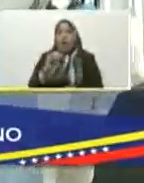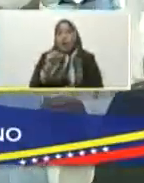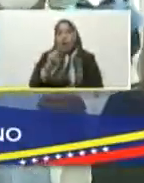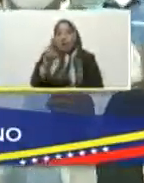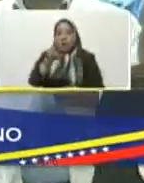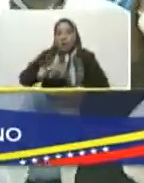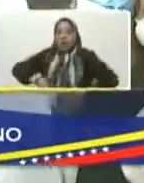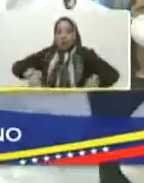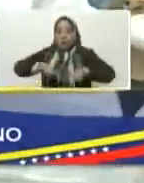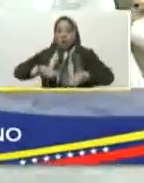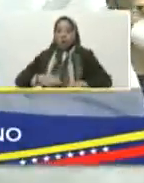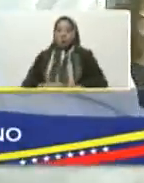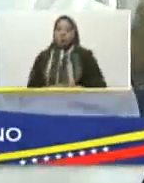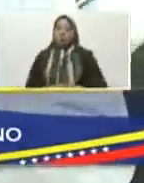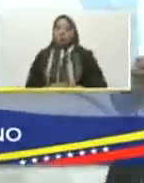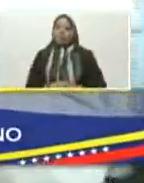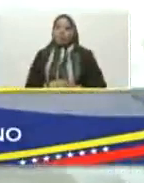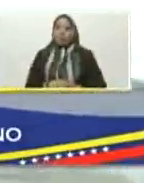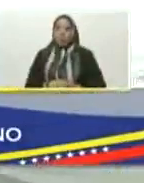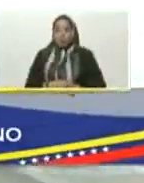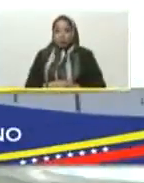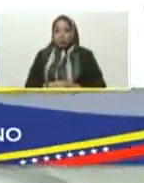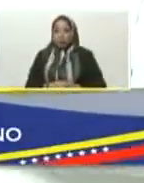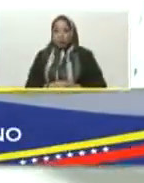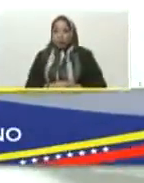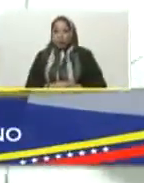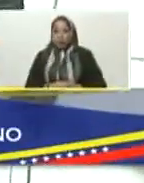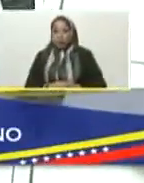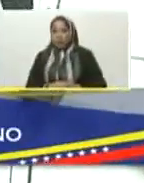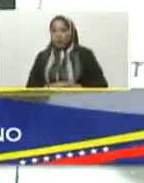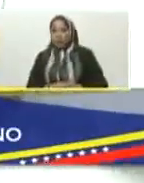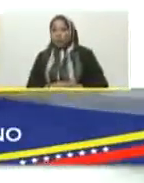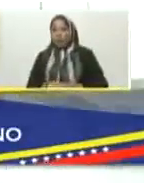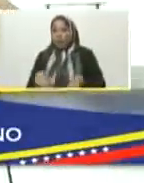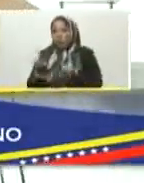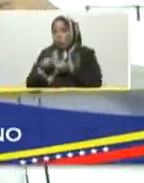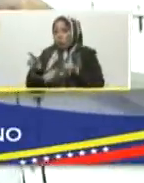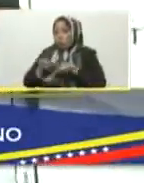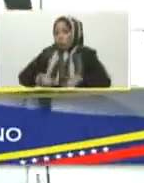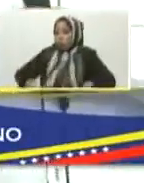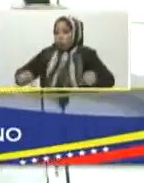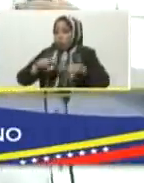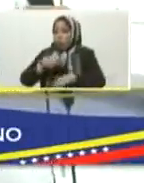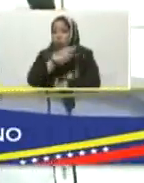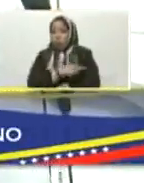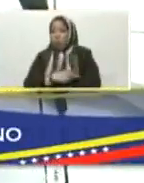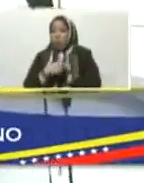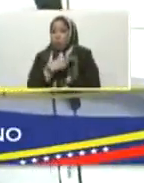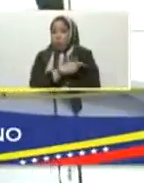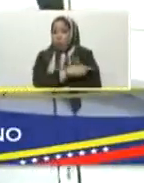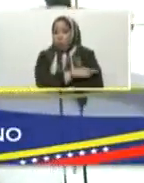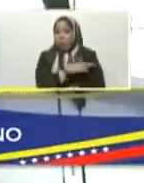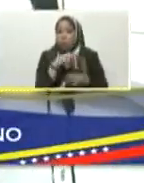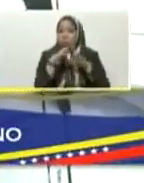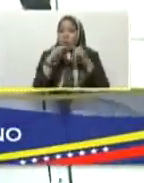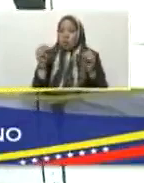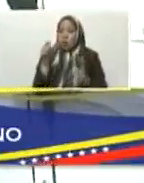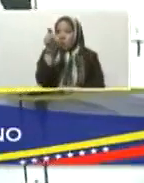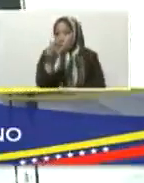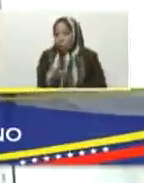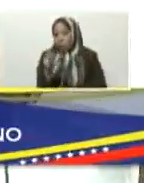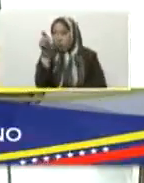de emergencia. Siente, otra de las zonas recuperadas del hospital, con todo el